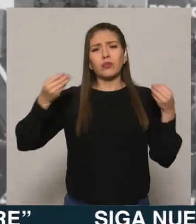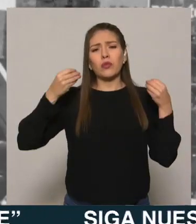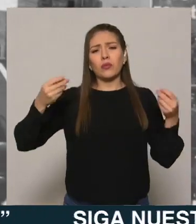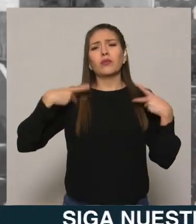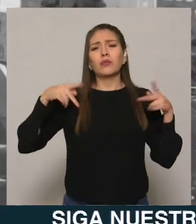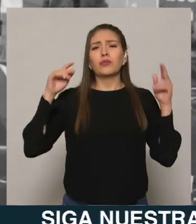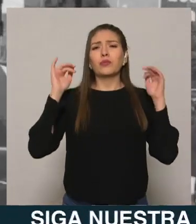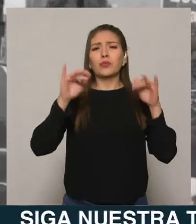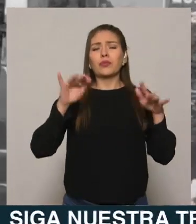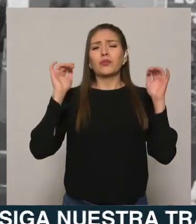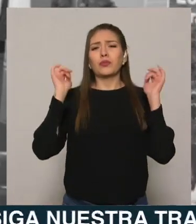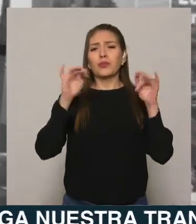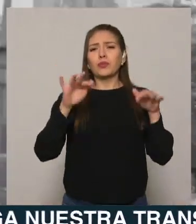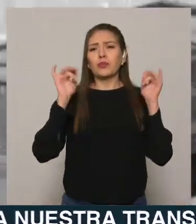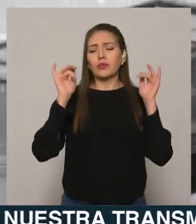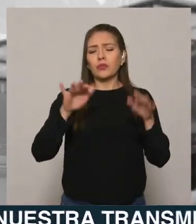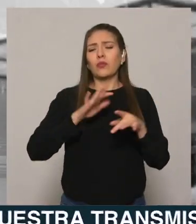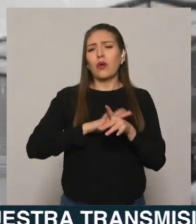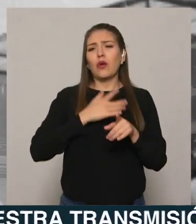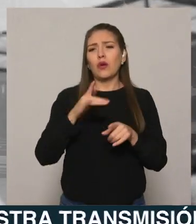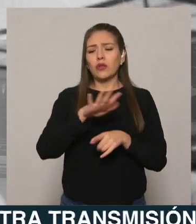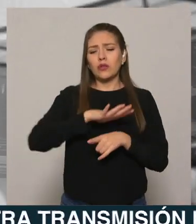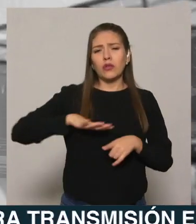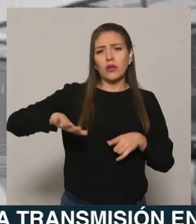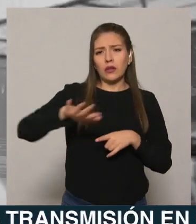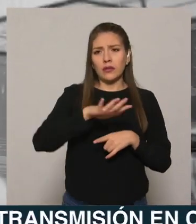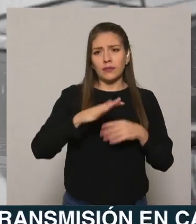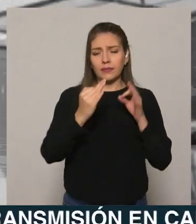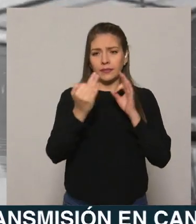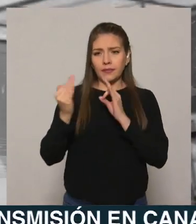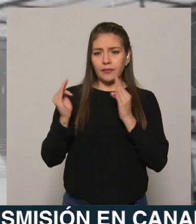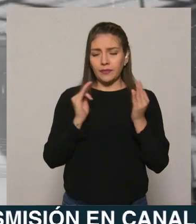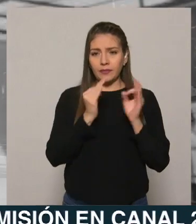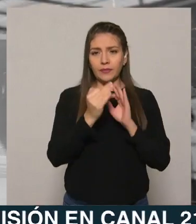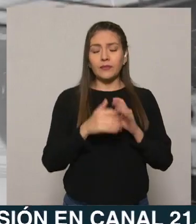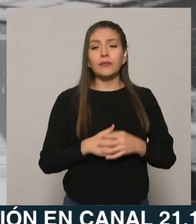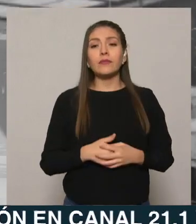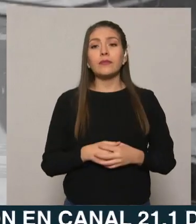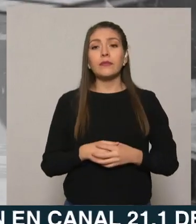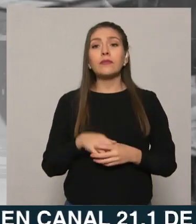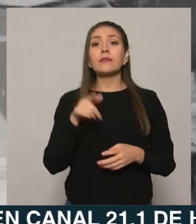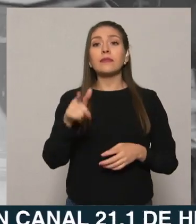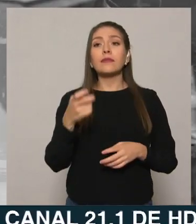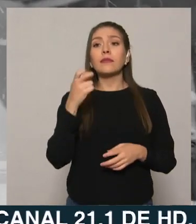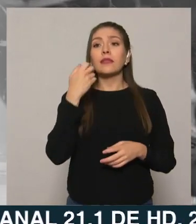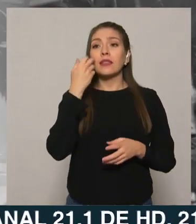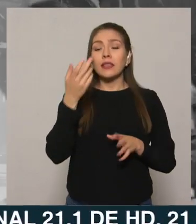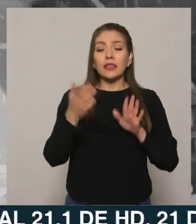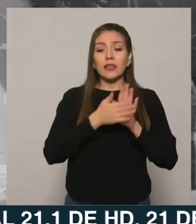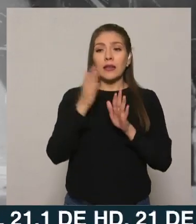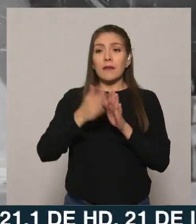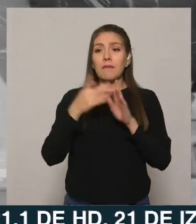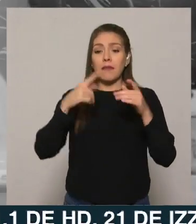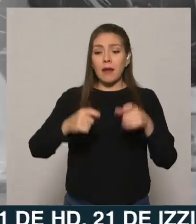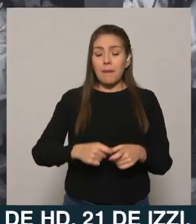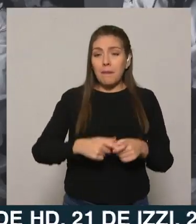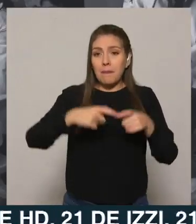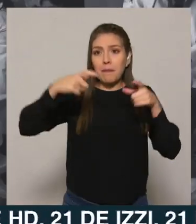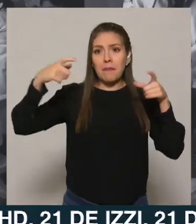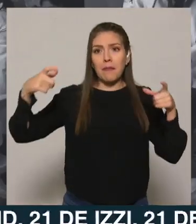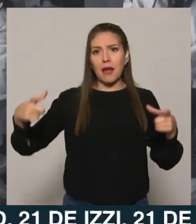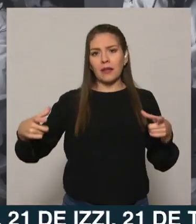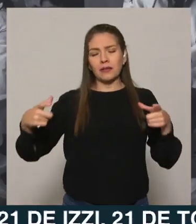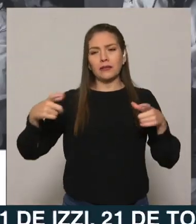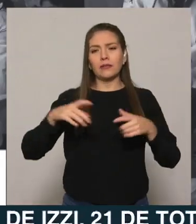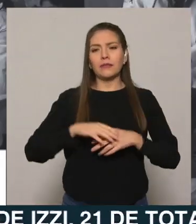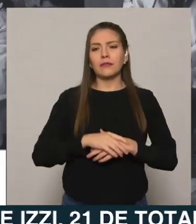de pacientes de zonas aledañas. La necesidad de ampliar la infraestructura de la red de servicios médicos de la comunidad era notable. No